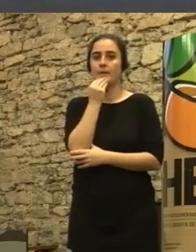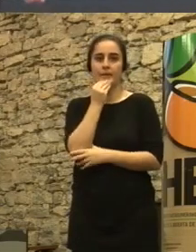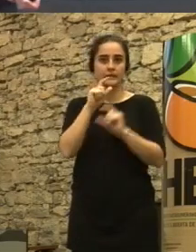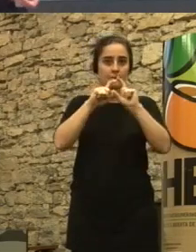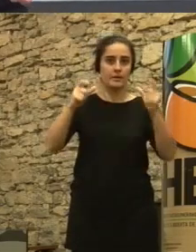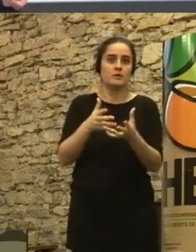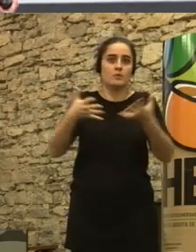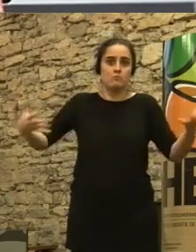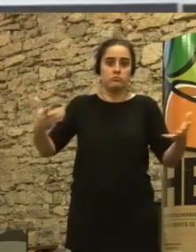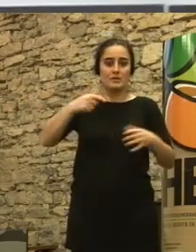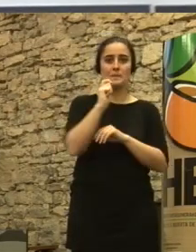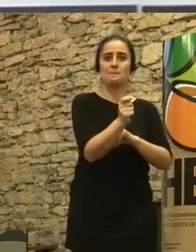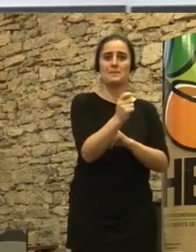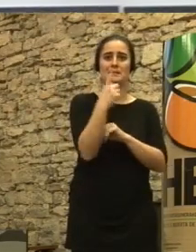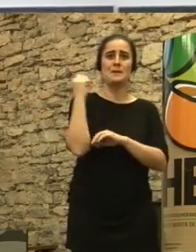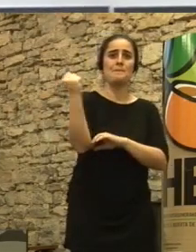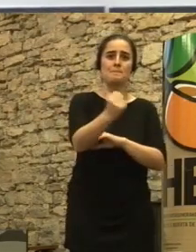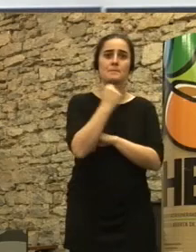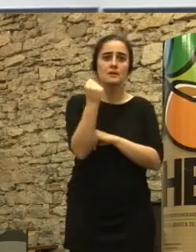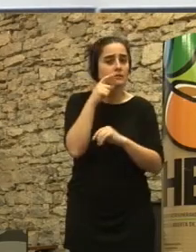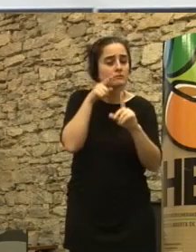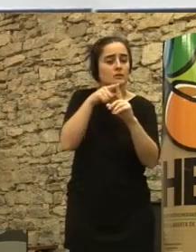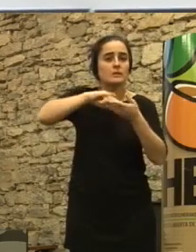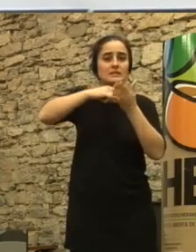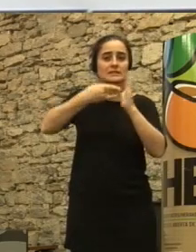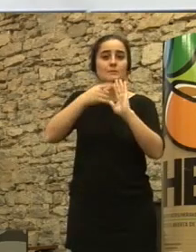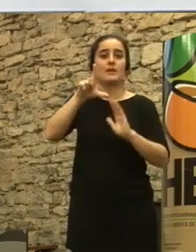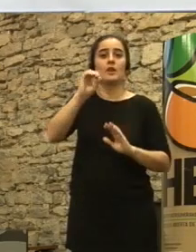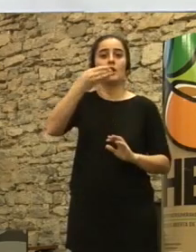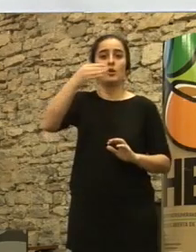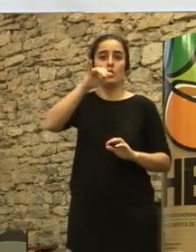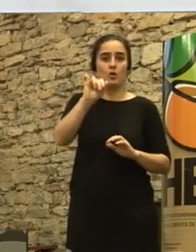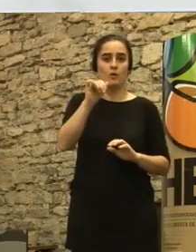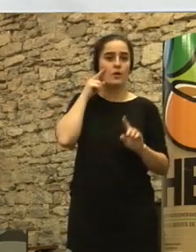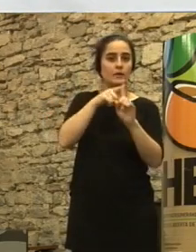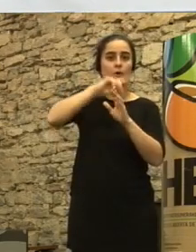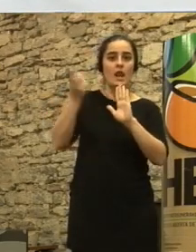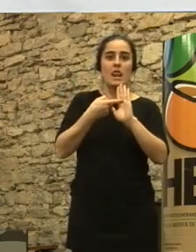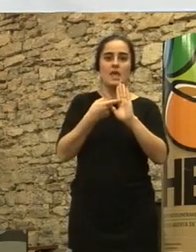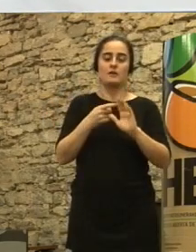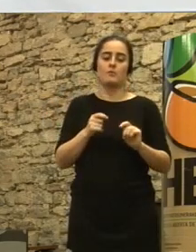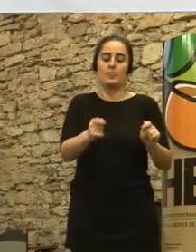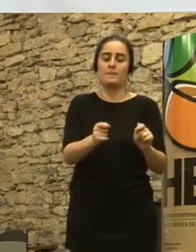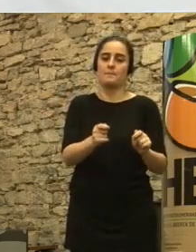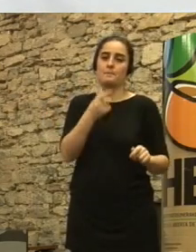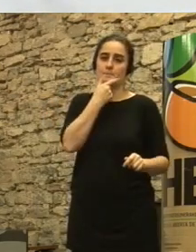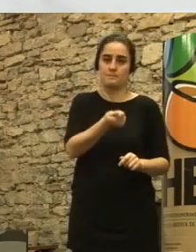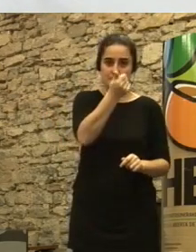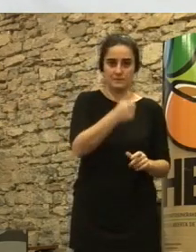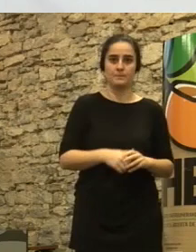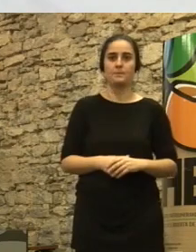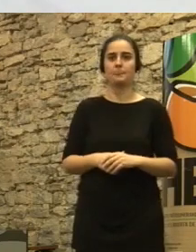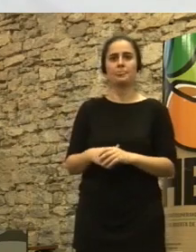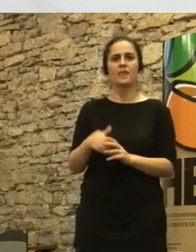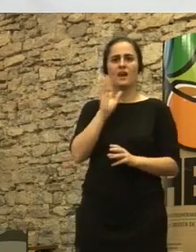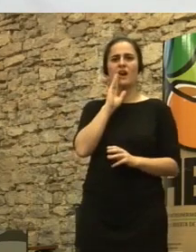han pagado millones para un sistema de lobbying para que las leyes les favorecieran. Alemán no dice, ¿por